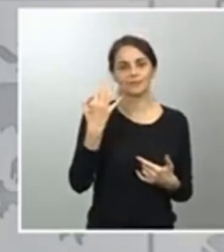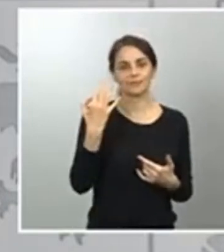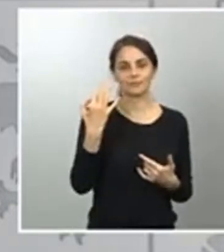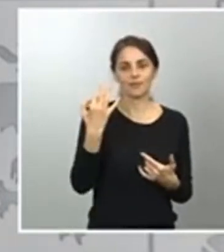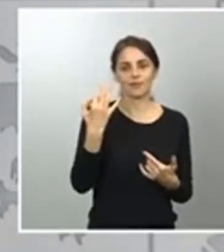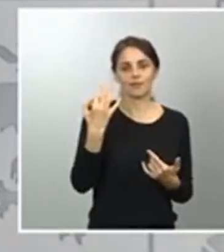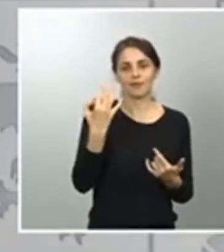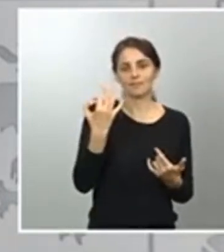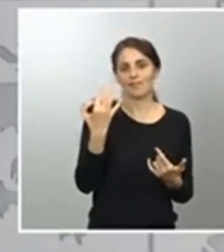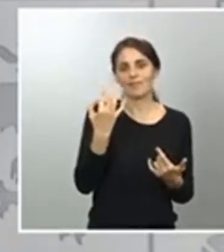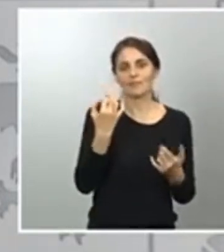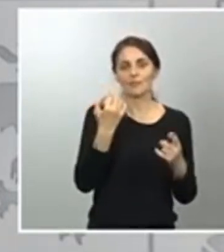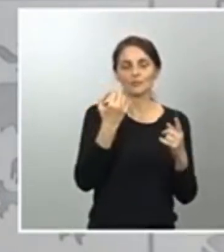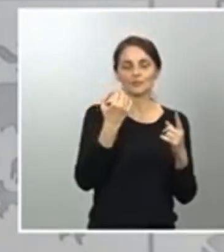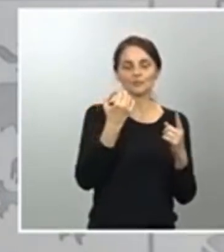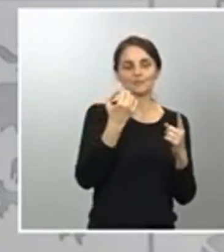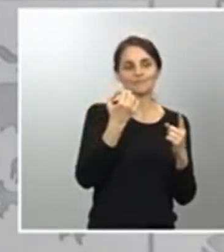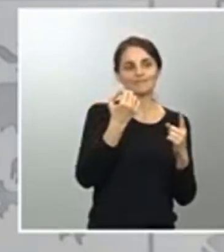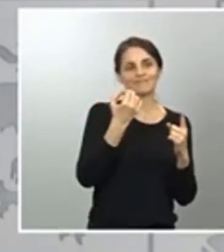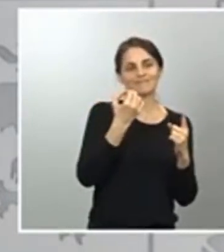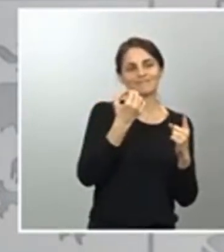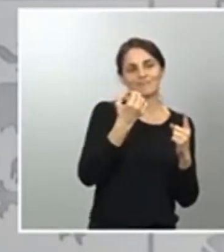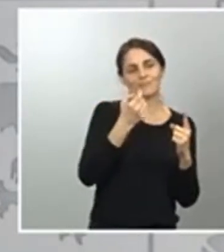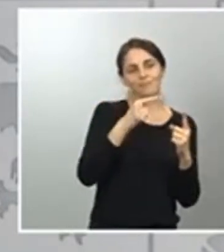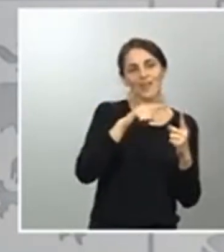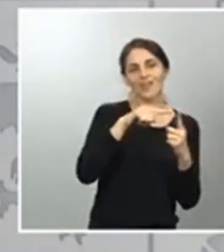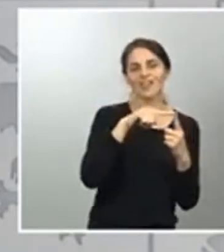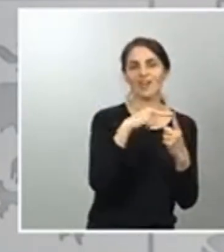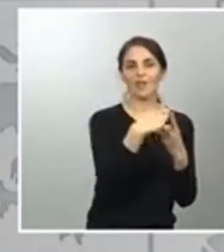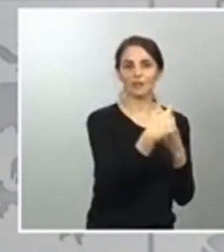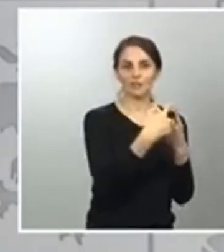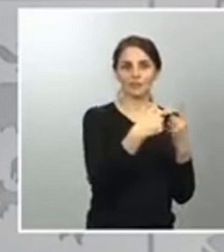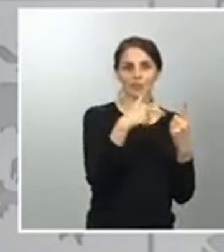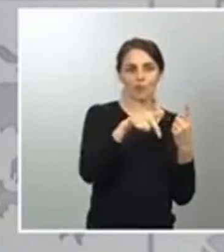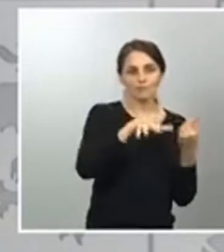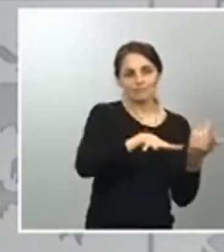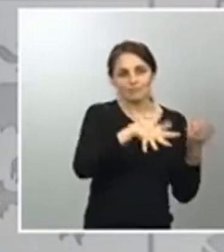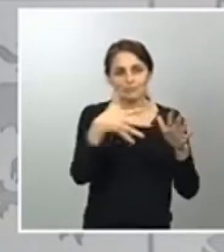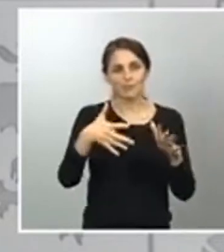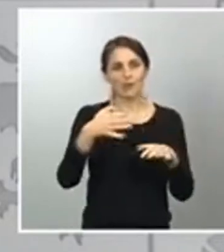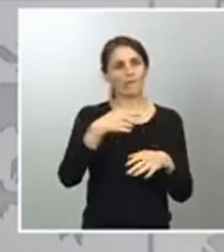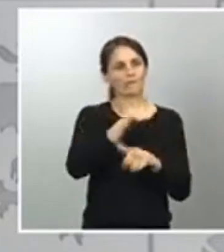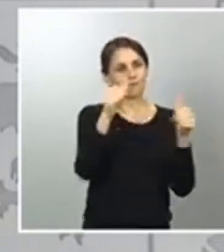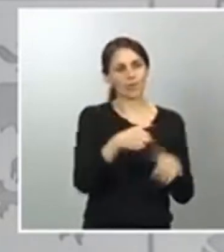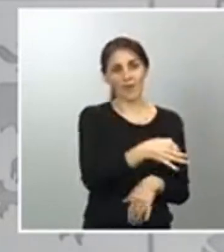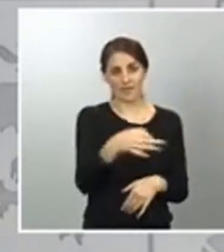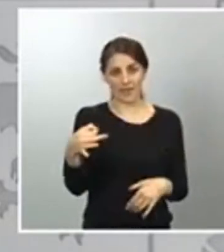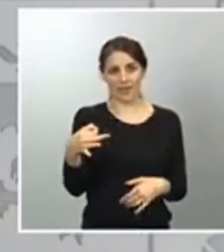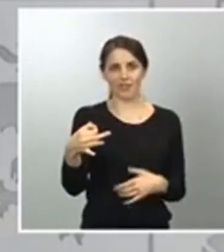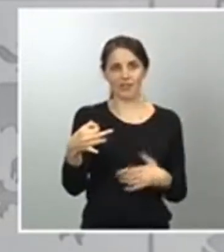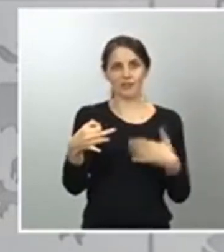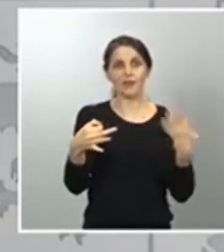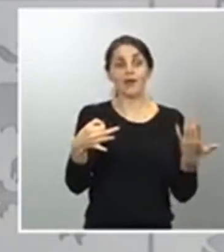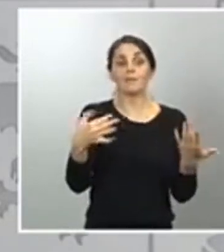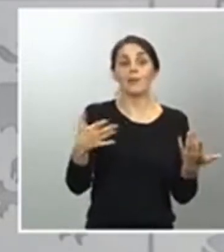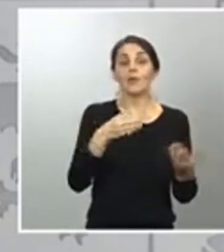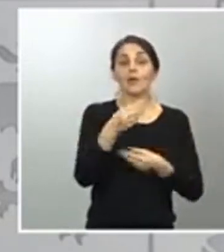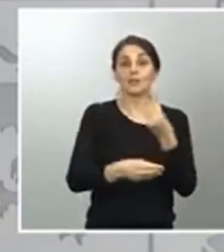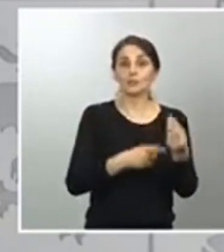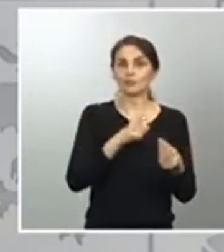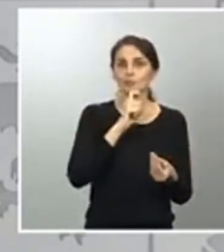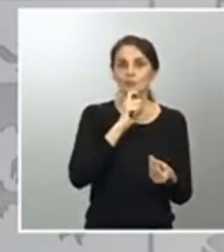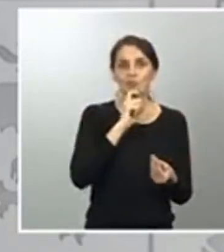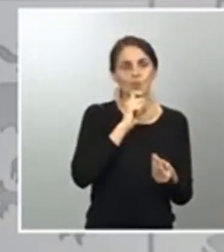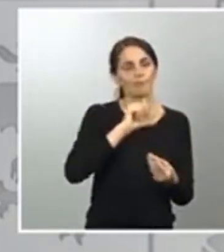permitieran actuar de manera eficaz y eficiente, ¿no? Hemos pensado que lo mejor son las provincias, es la recomendación que nos